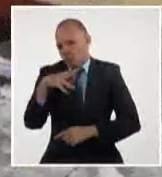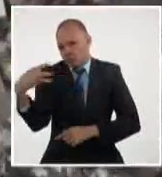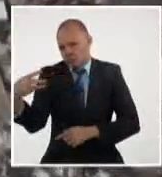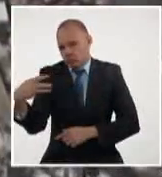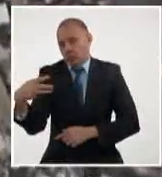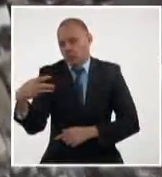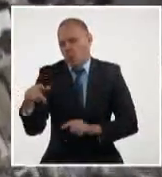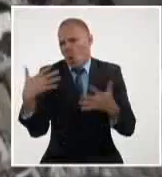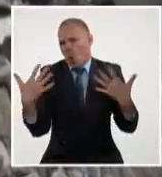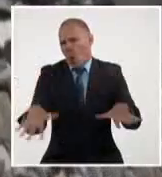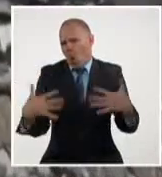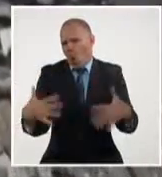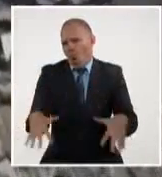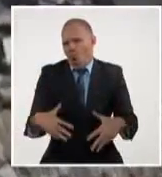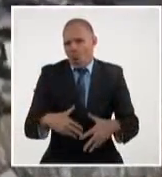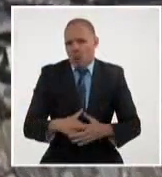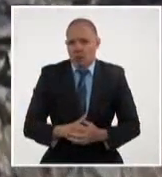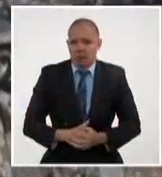dólares.